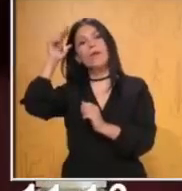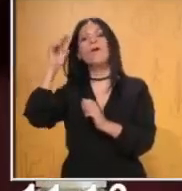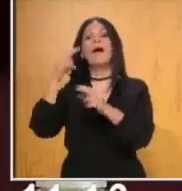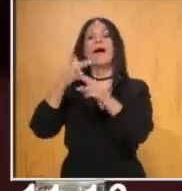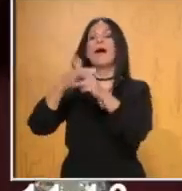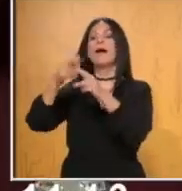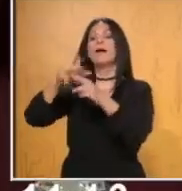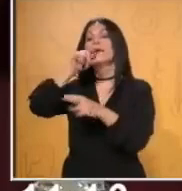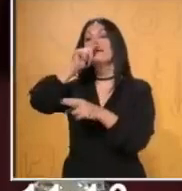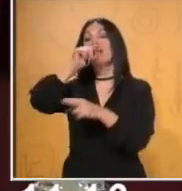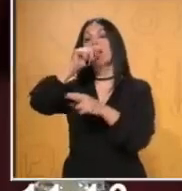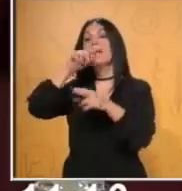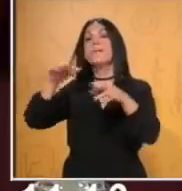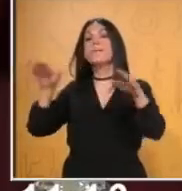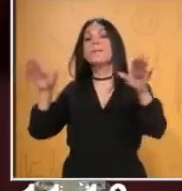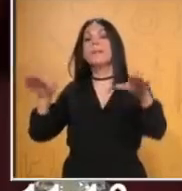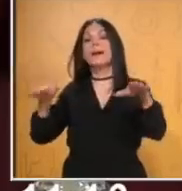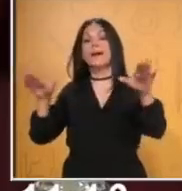pájaro.